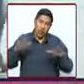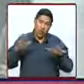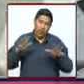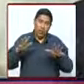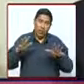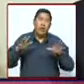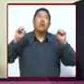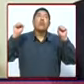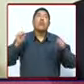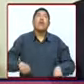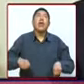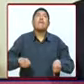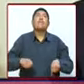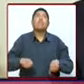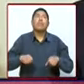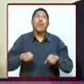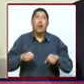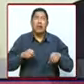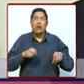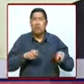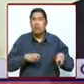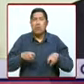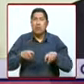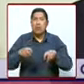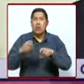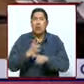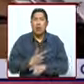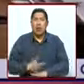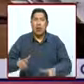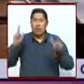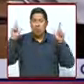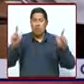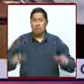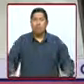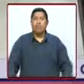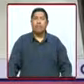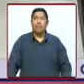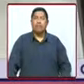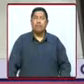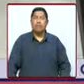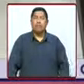Que tendrán la posibilidad de transitar libremente.